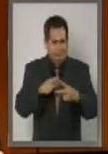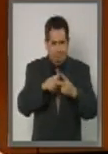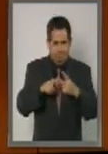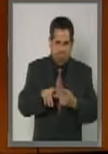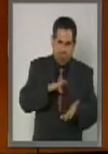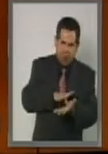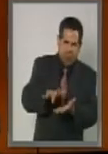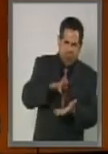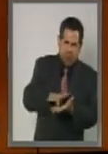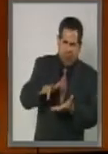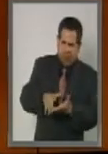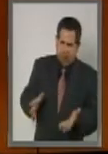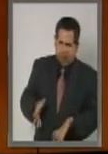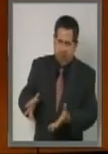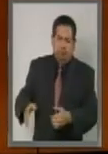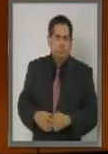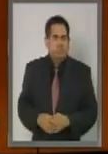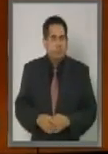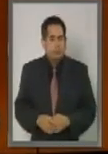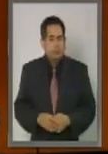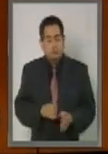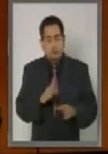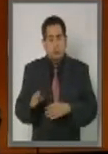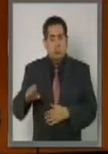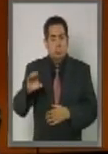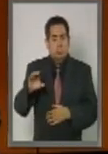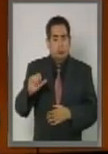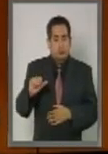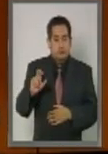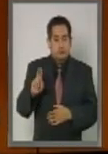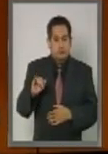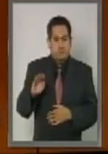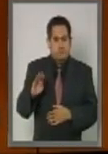respecto al Caribe, quiero enfatizar que así,